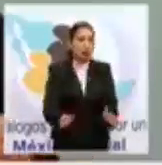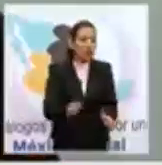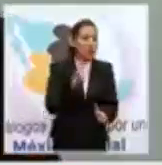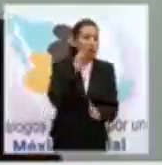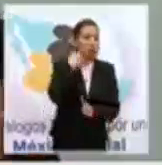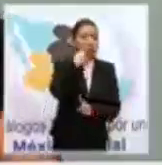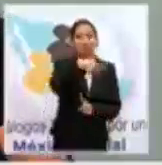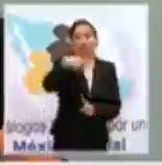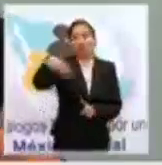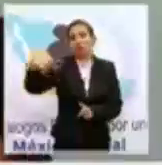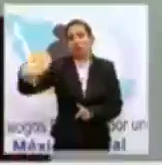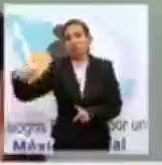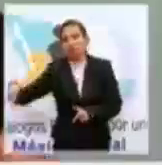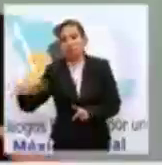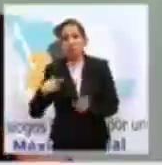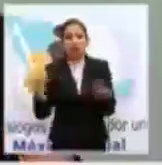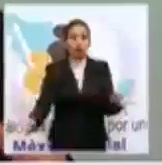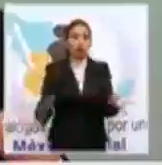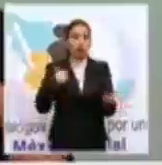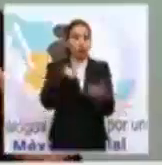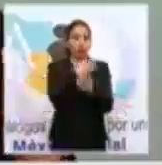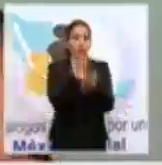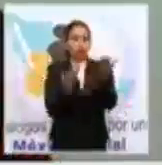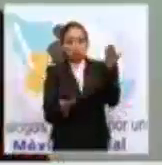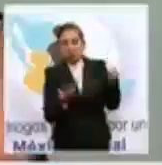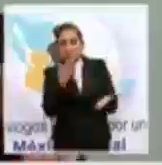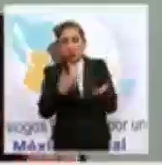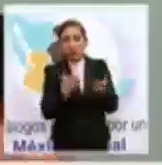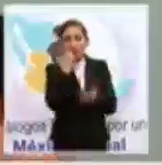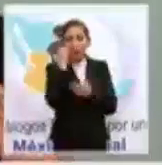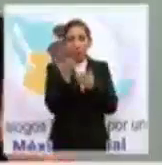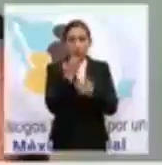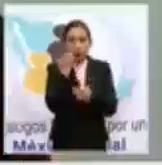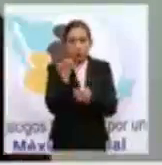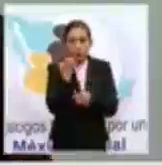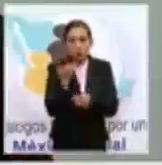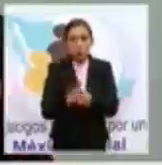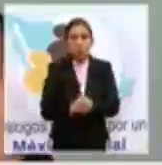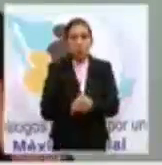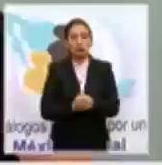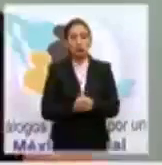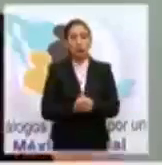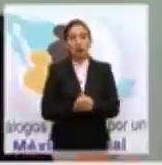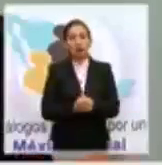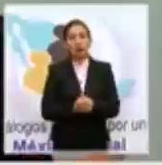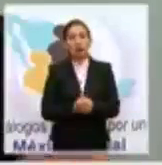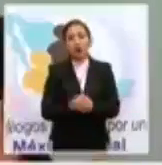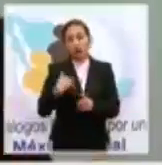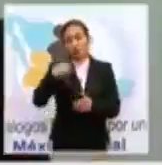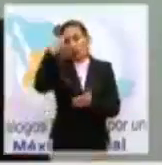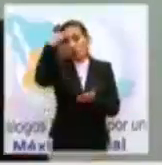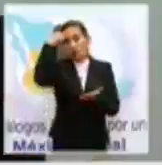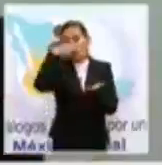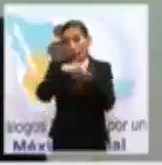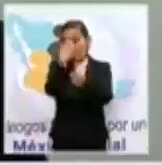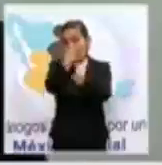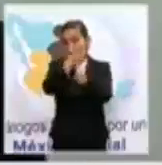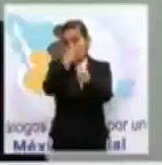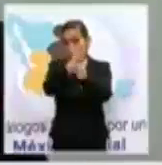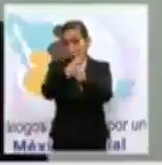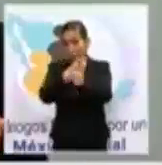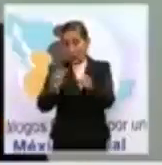cada quien mide violencia escolar de diferentes maneras, sacan unas estadísticas que quién sabe quién las hizo, en fin. Yo creo que lo primero es